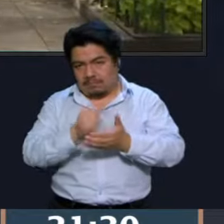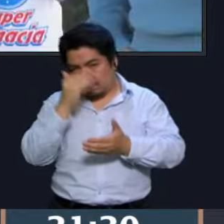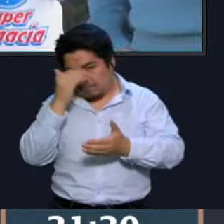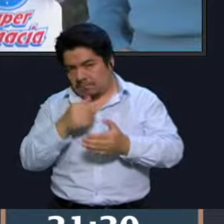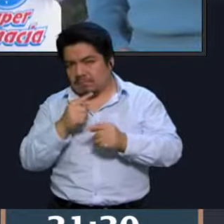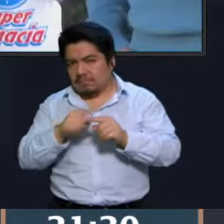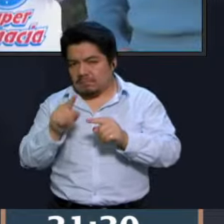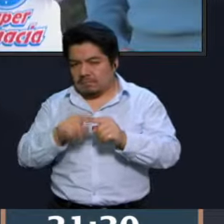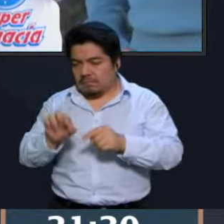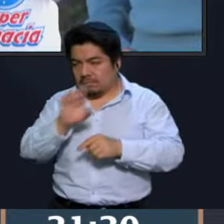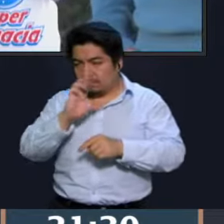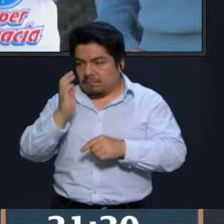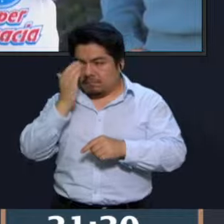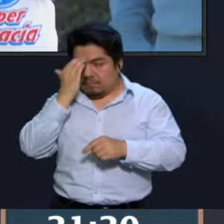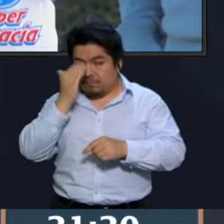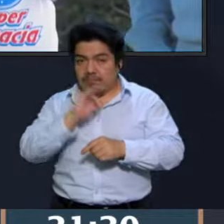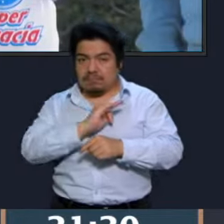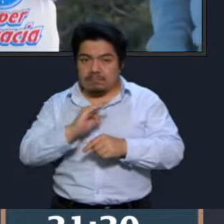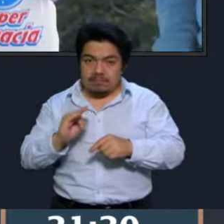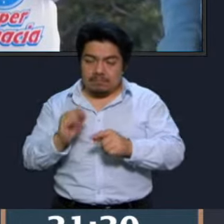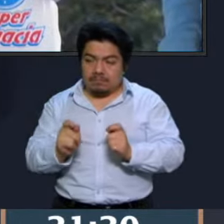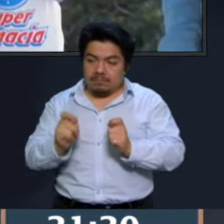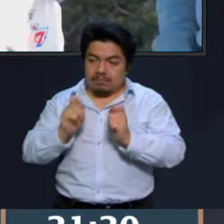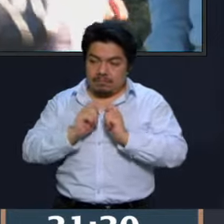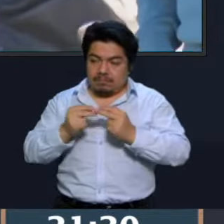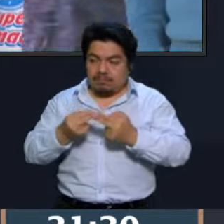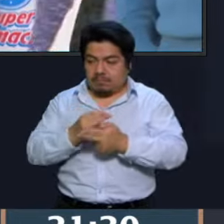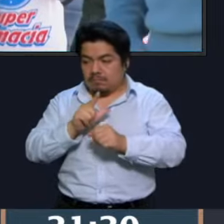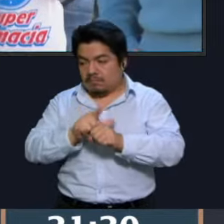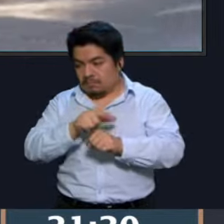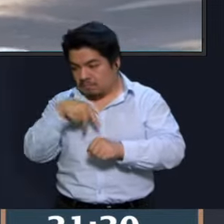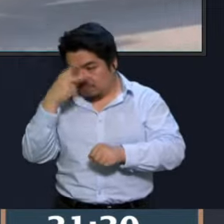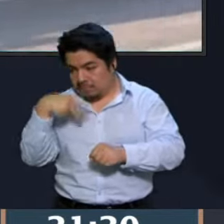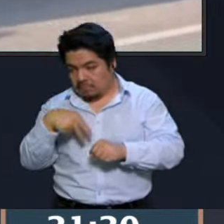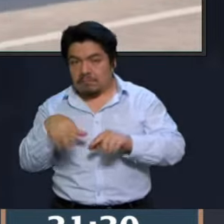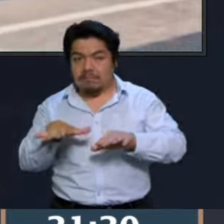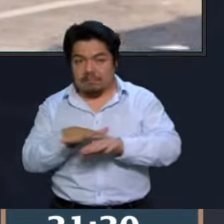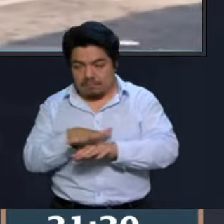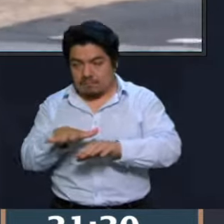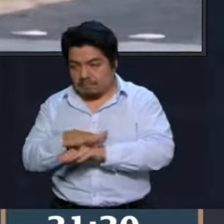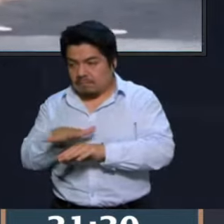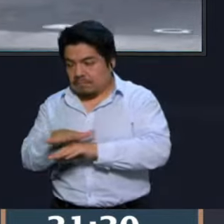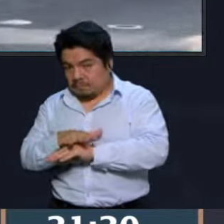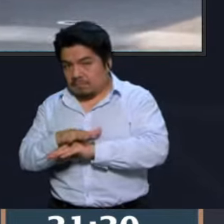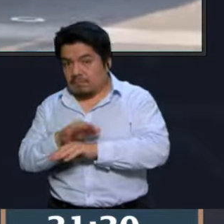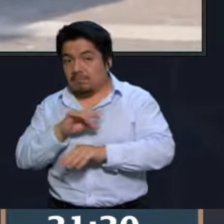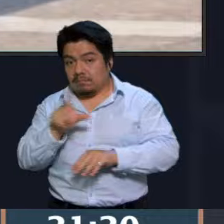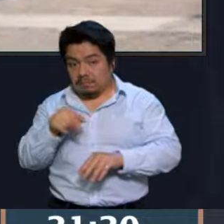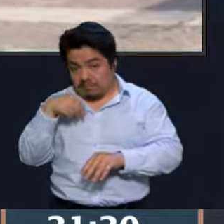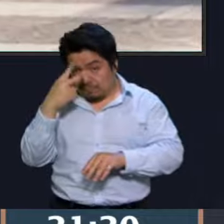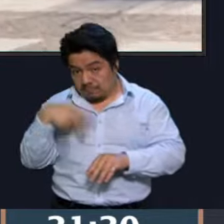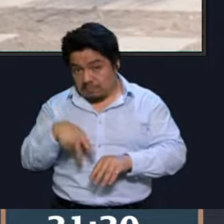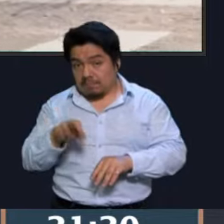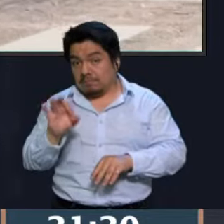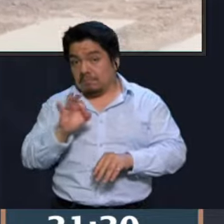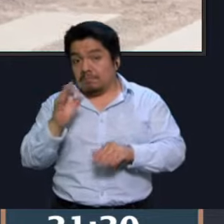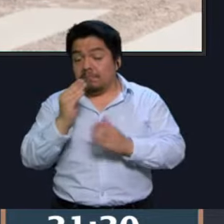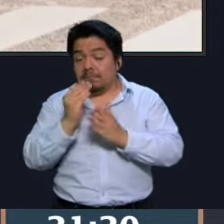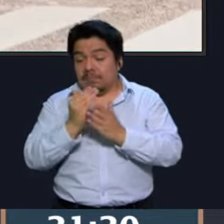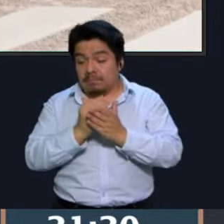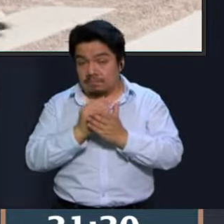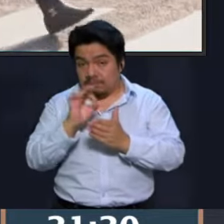a reconocer que pueda recuperar su nacionalidad mexicana, y esto cambie esta estadística a mexicanos, y a lo mejor te baja este